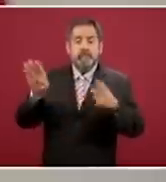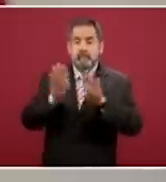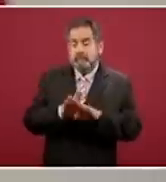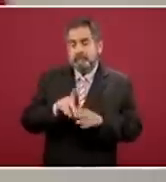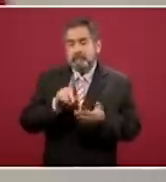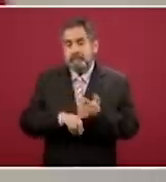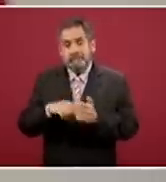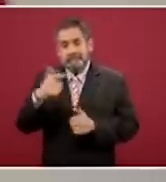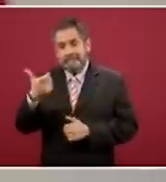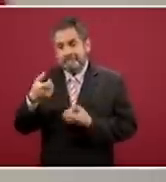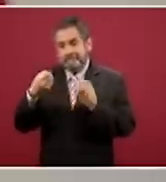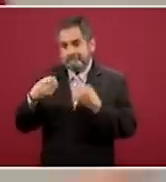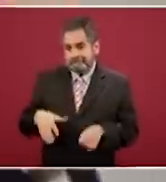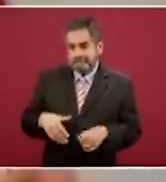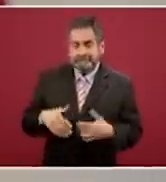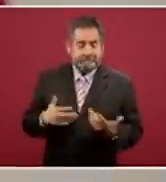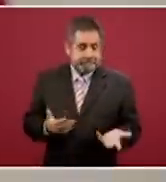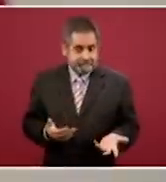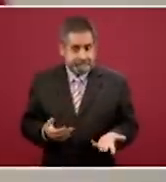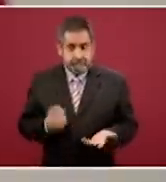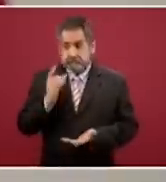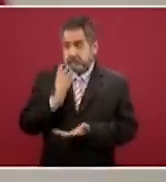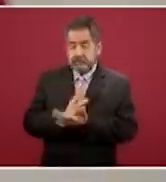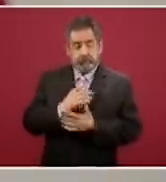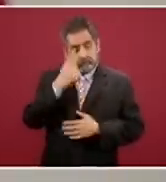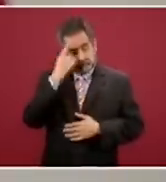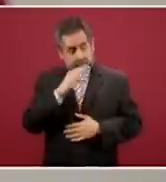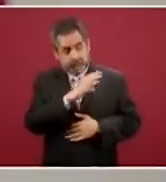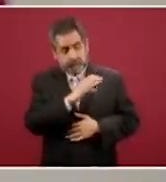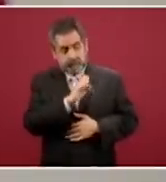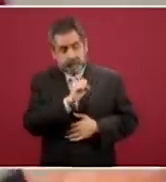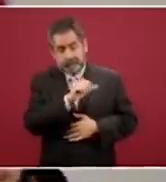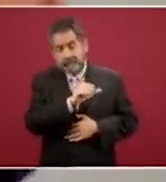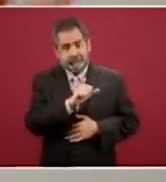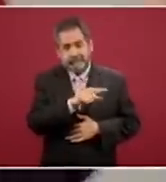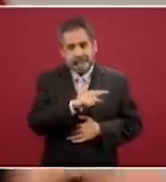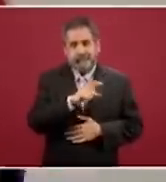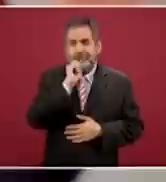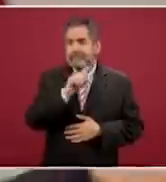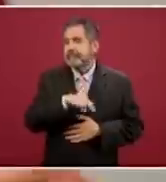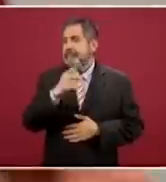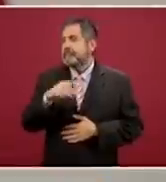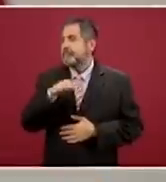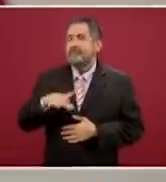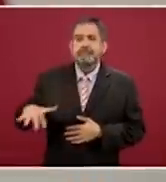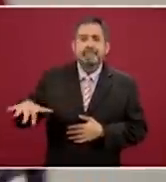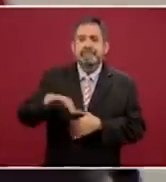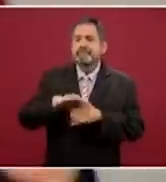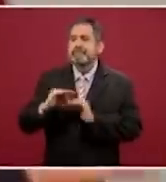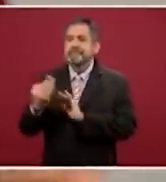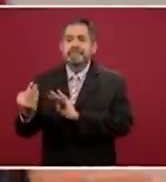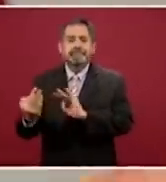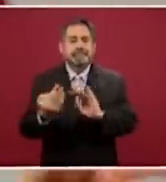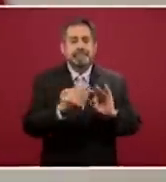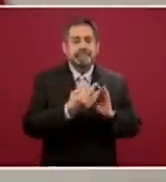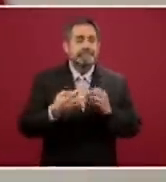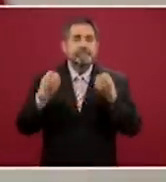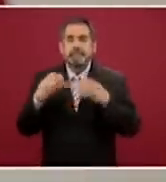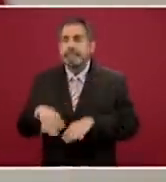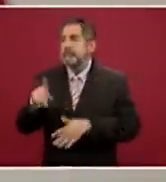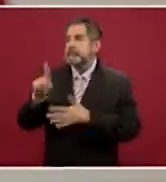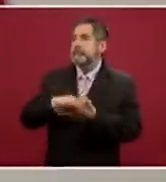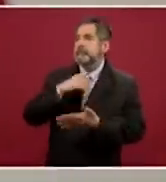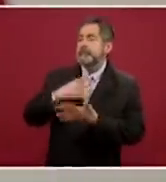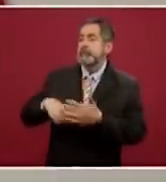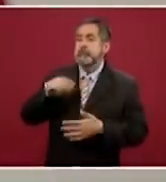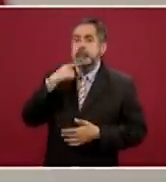repercusión económica importante, no solo para la compañía que va a tener ganancias, sino para toda la economía también un poco social que está